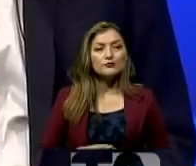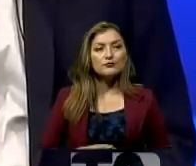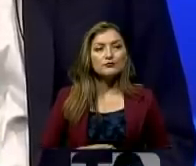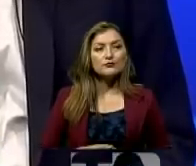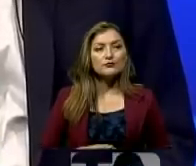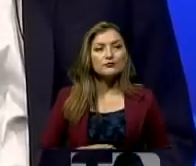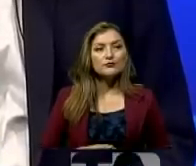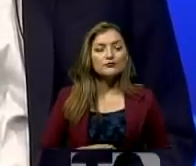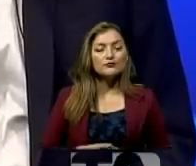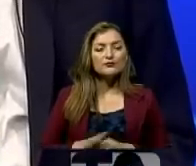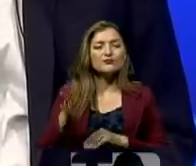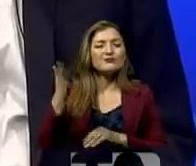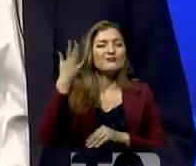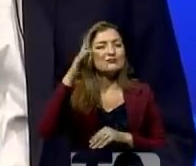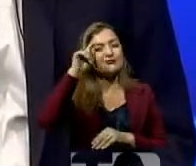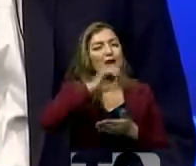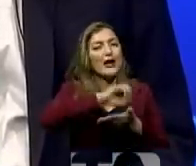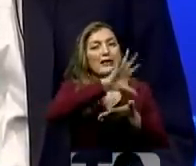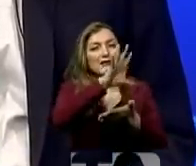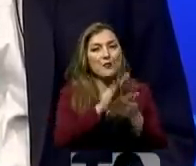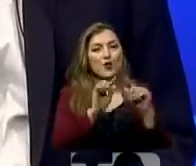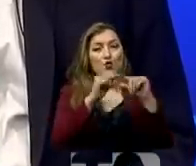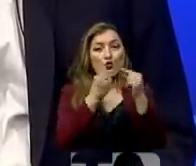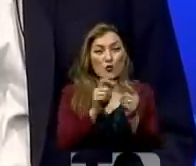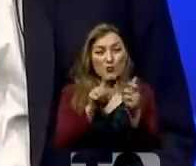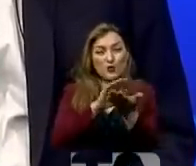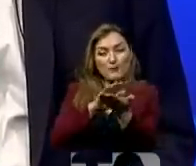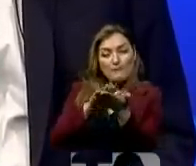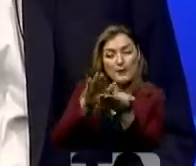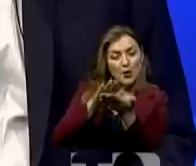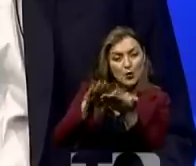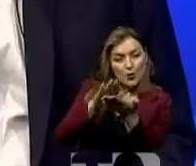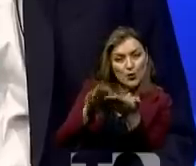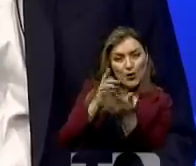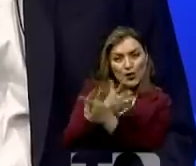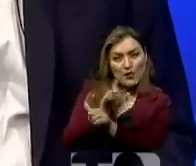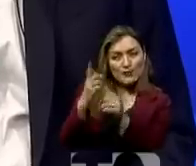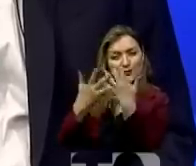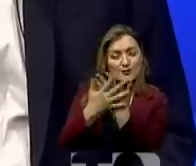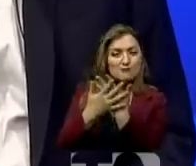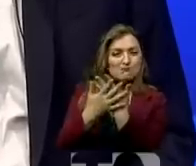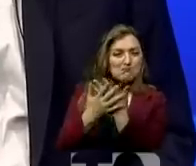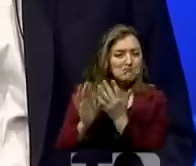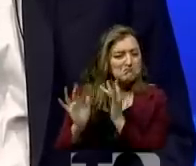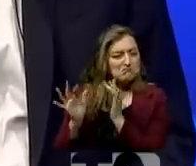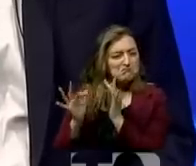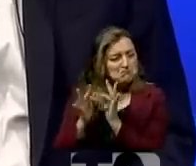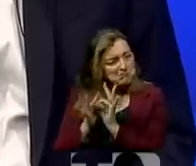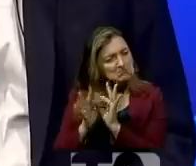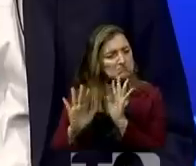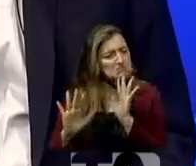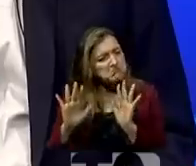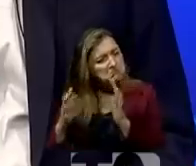se beneficiaron en su momento con las amnistías otorgadas por la asamblea nacional pudiera haber algún vínculo en ese